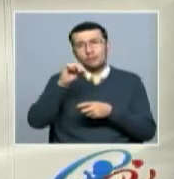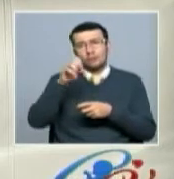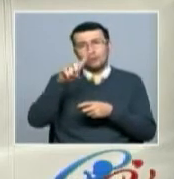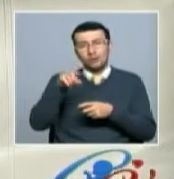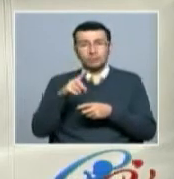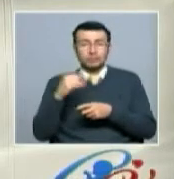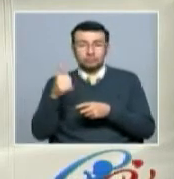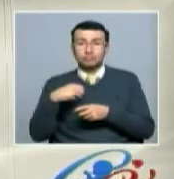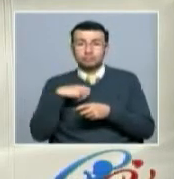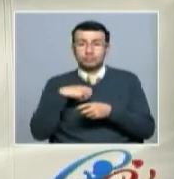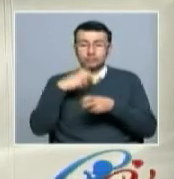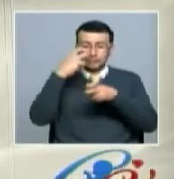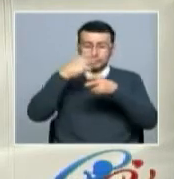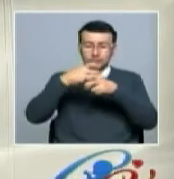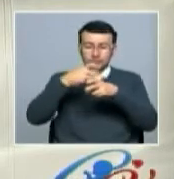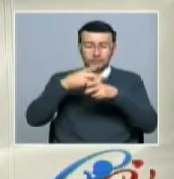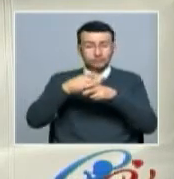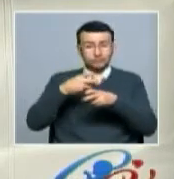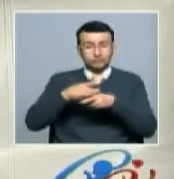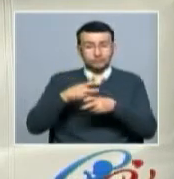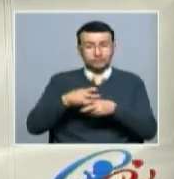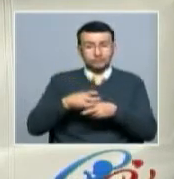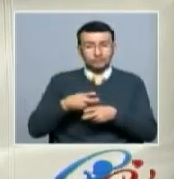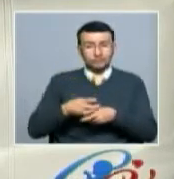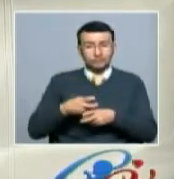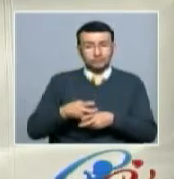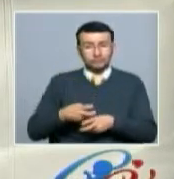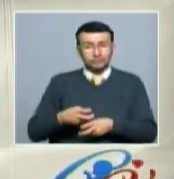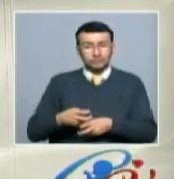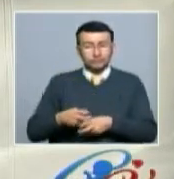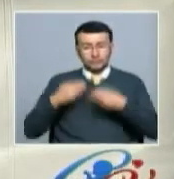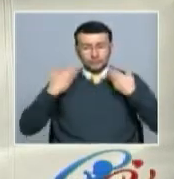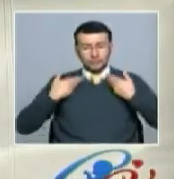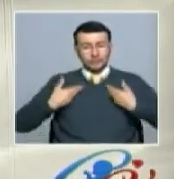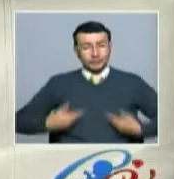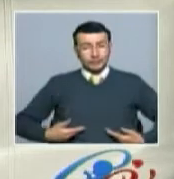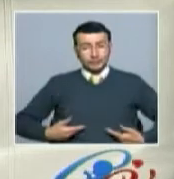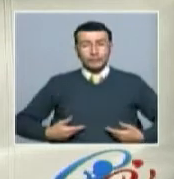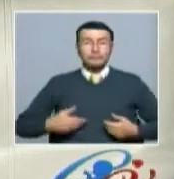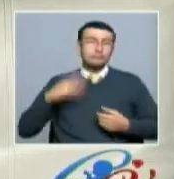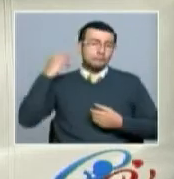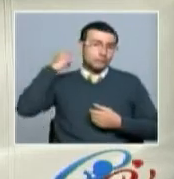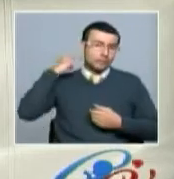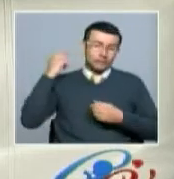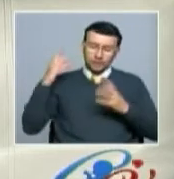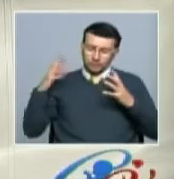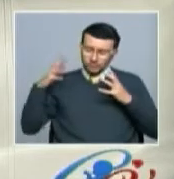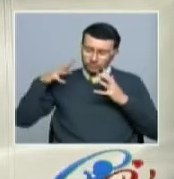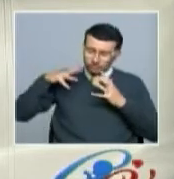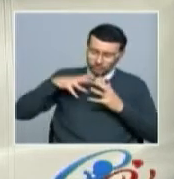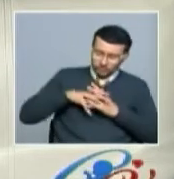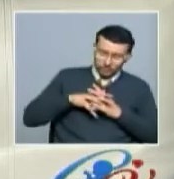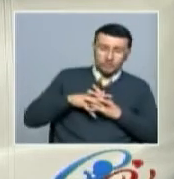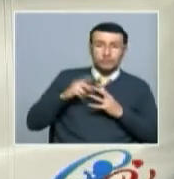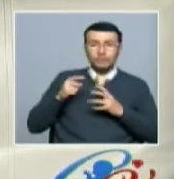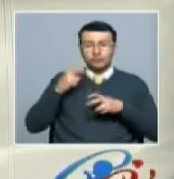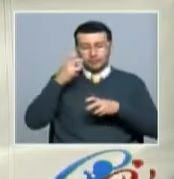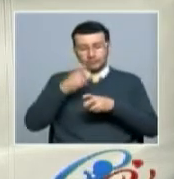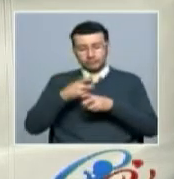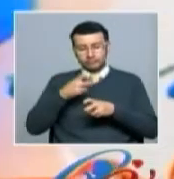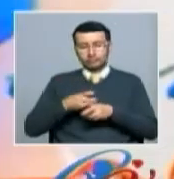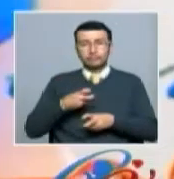lateral del cuerpo de las vértebras cervicales y se unen o articulan